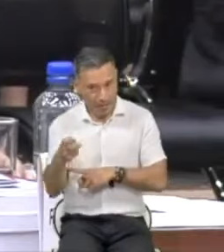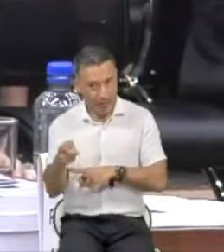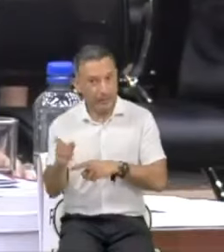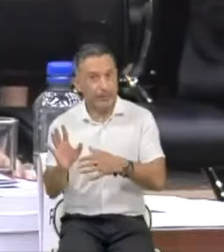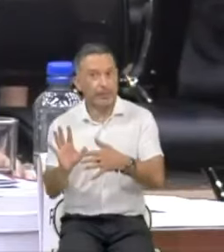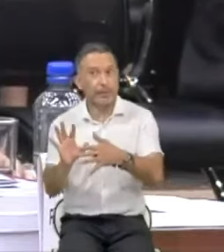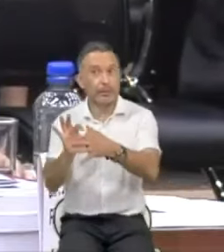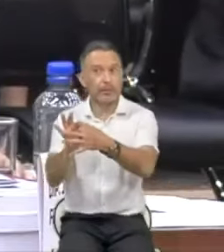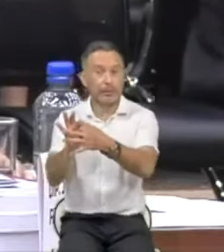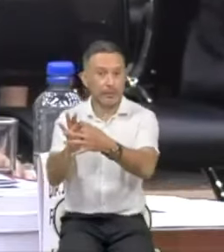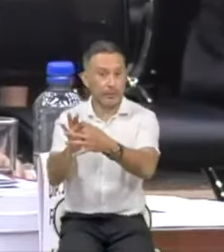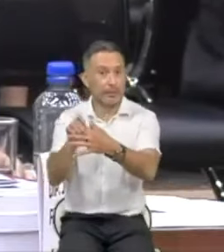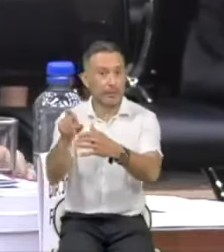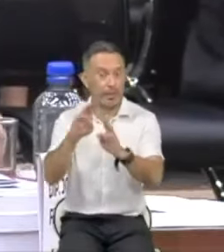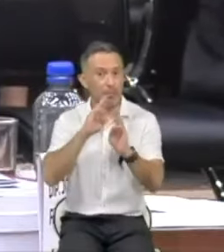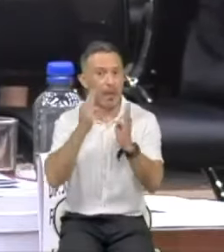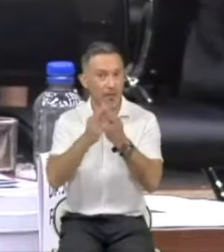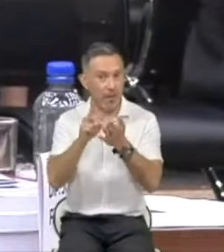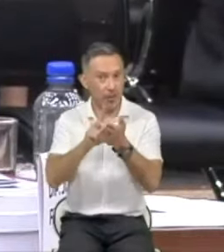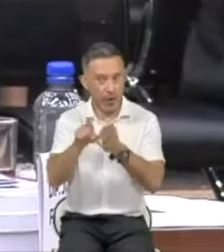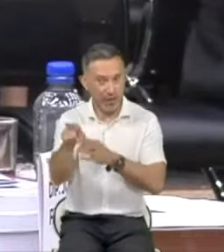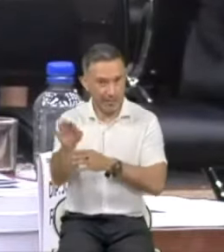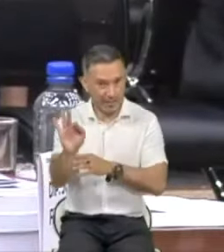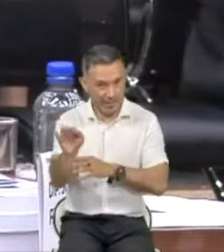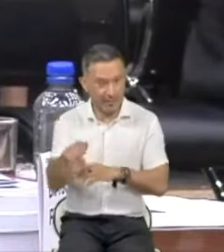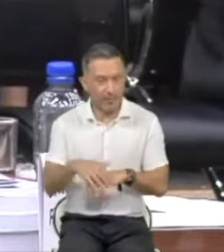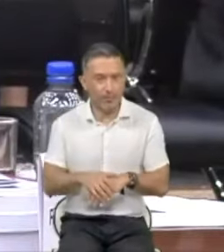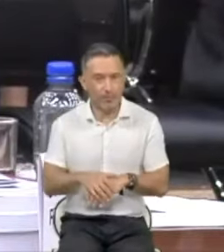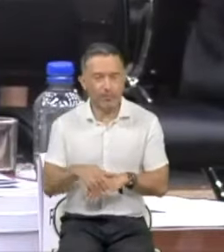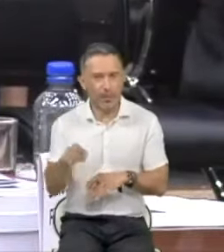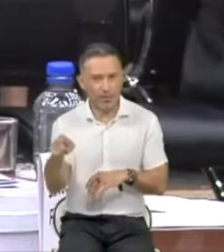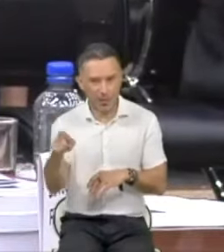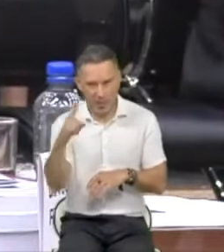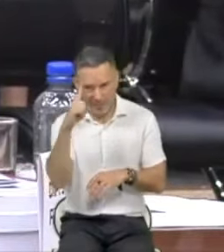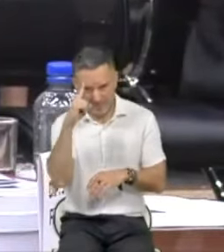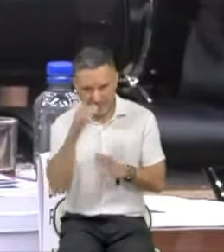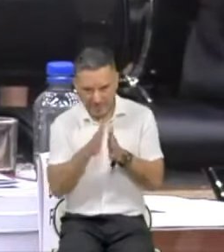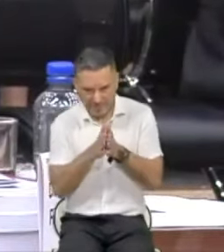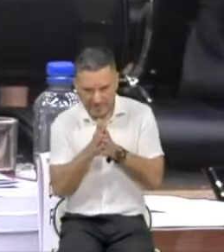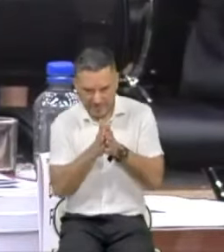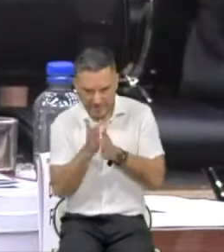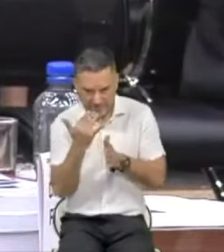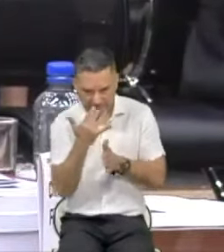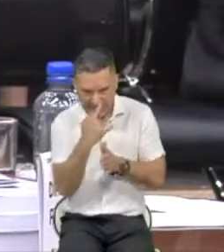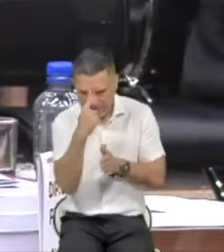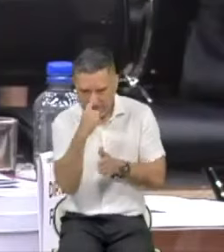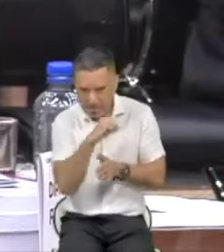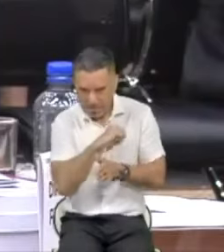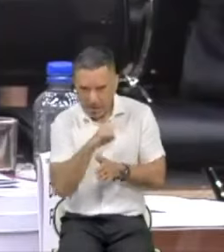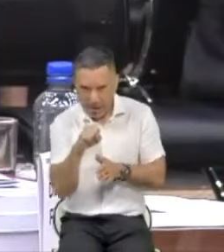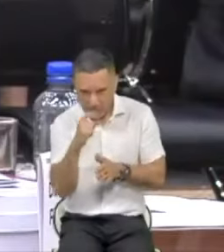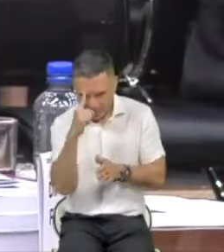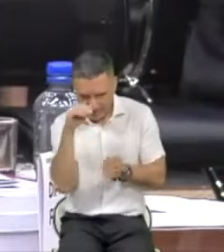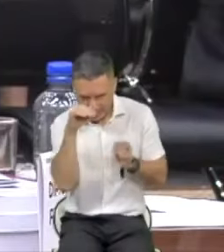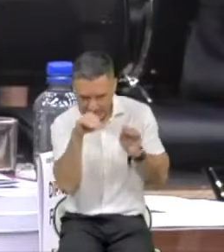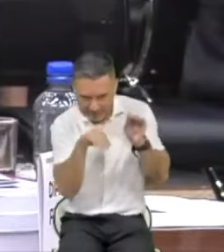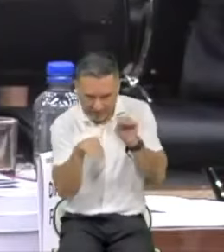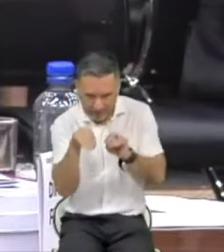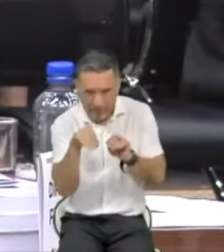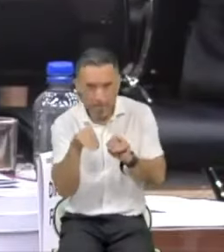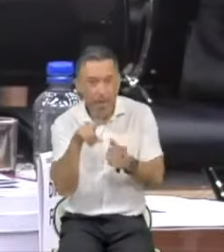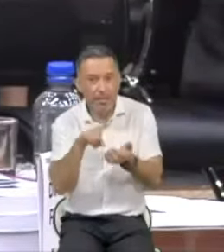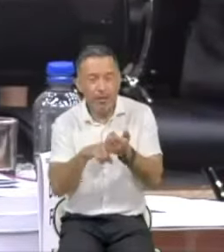crimin organizado y que de manera perversa utiliza este tipo de